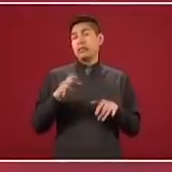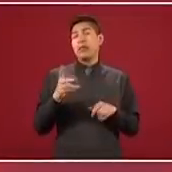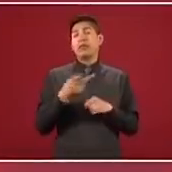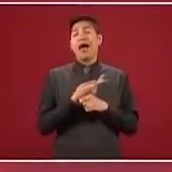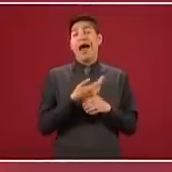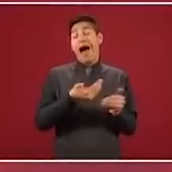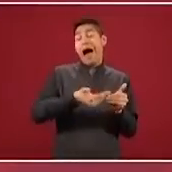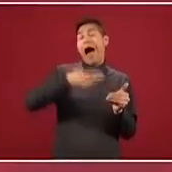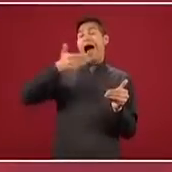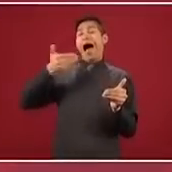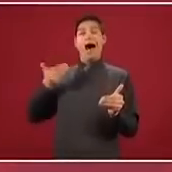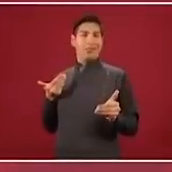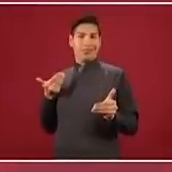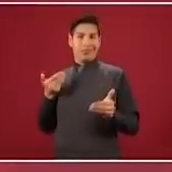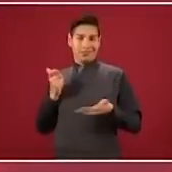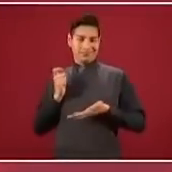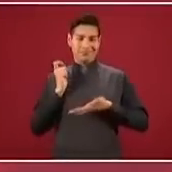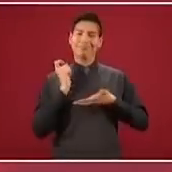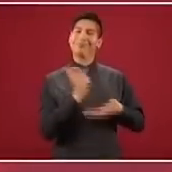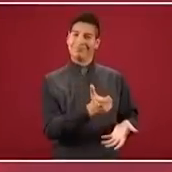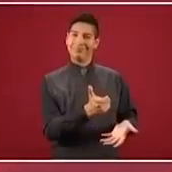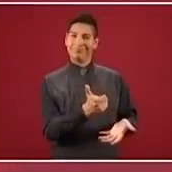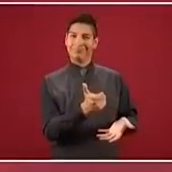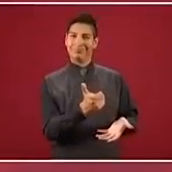por anticipado.